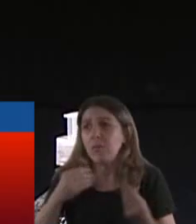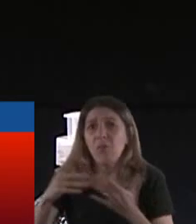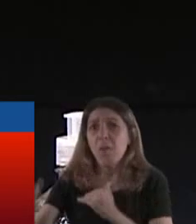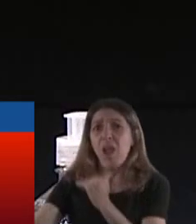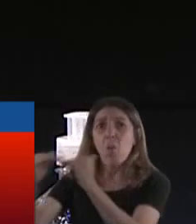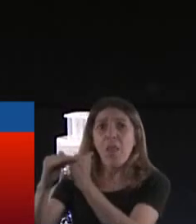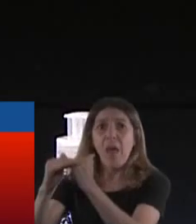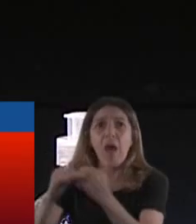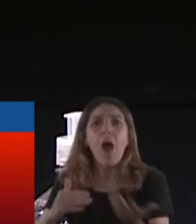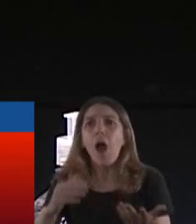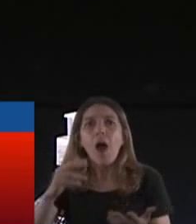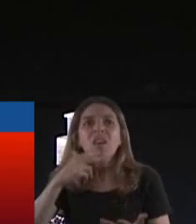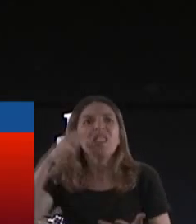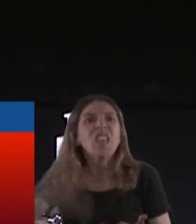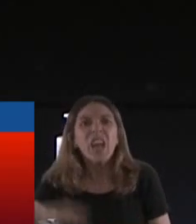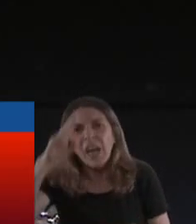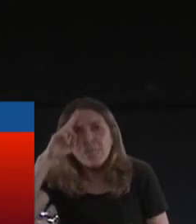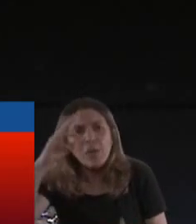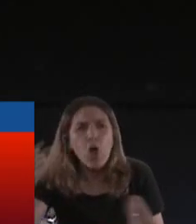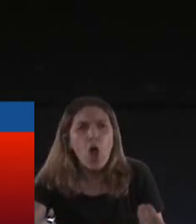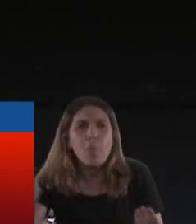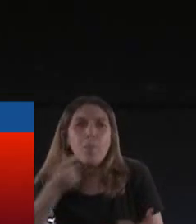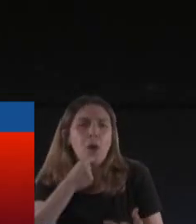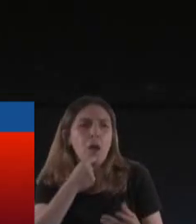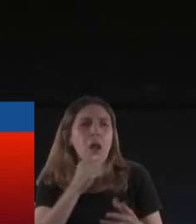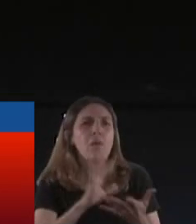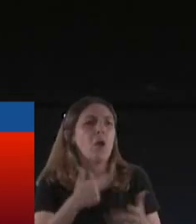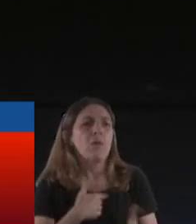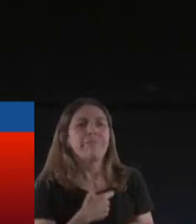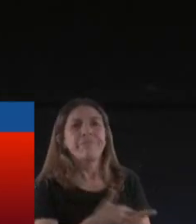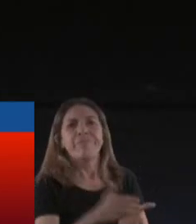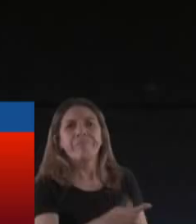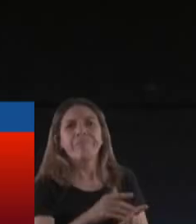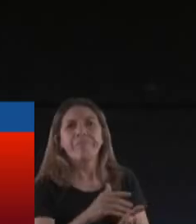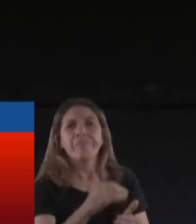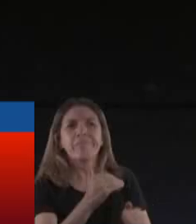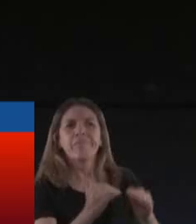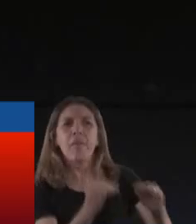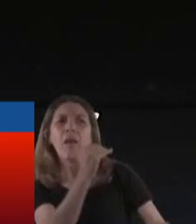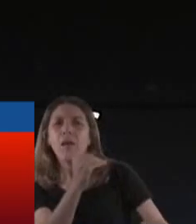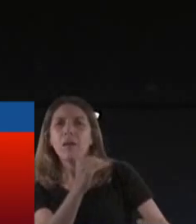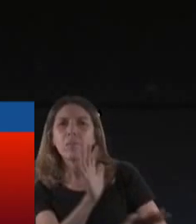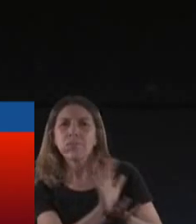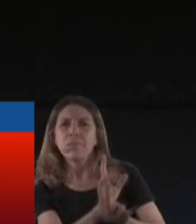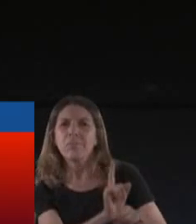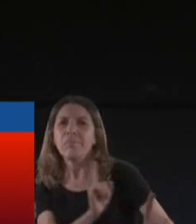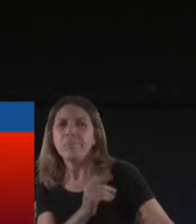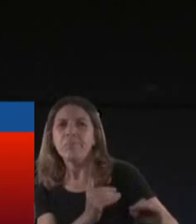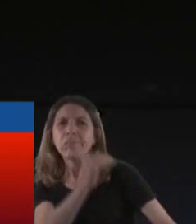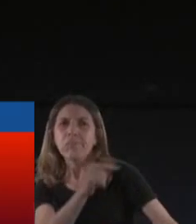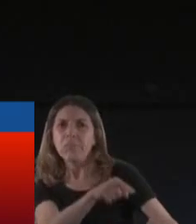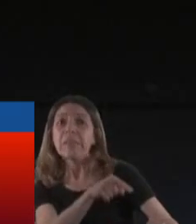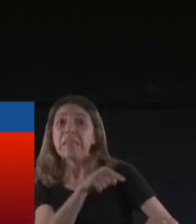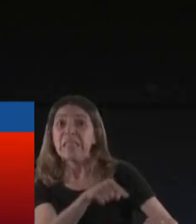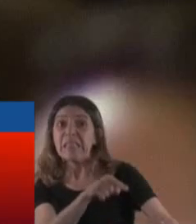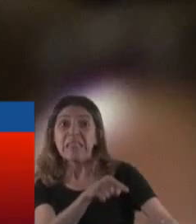pierde el respeto? Cuando uno trata con distancia al otro. Cuando uno marca una distancia respecto del otro. Esa es la